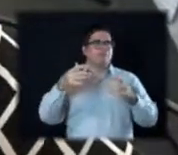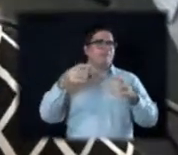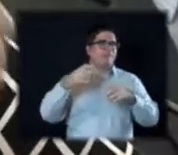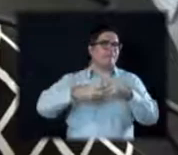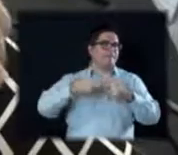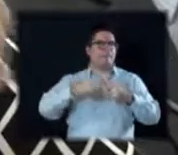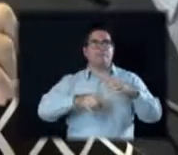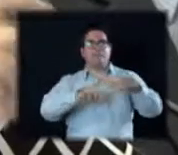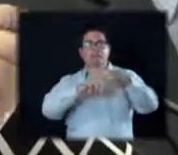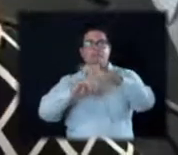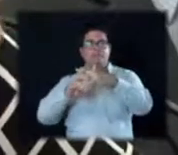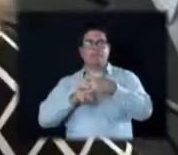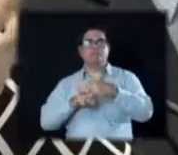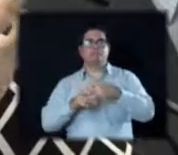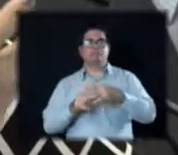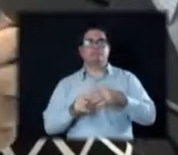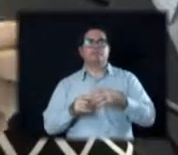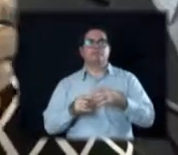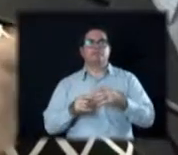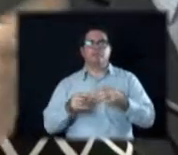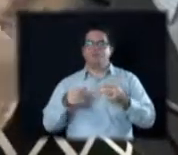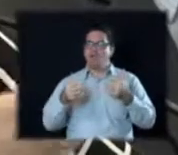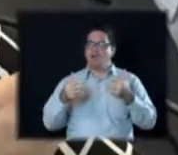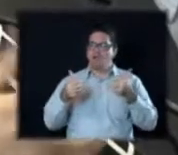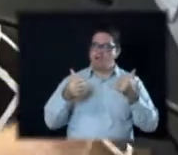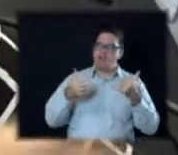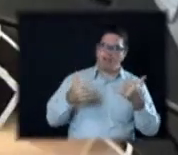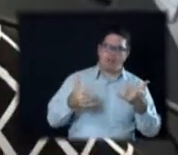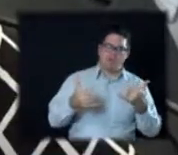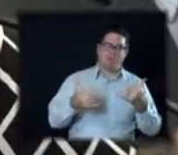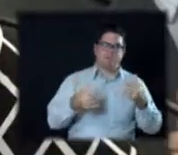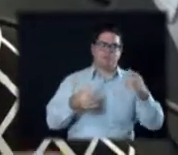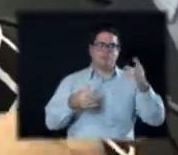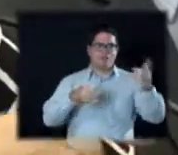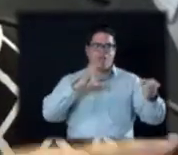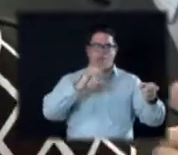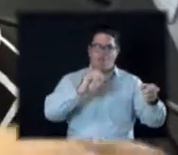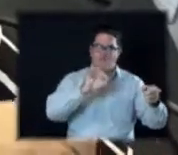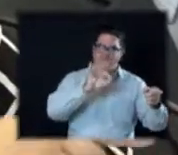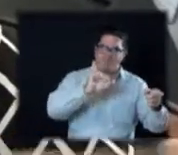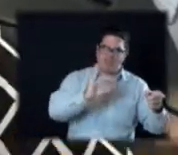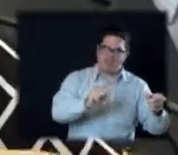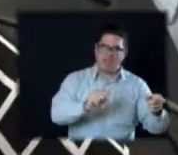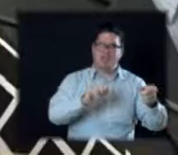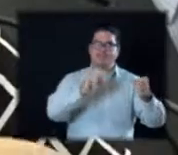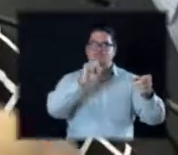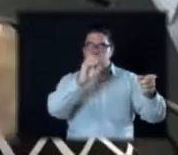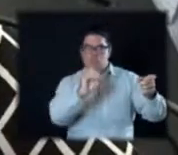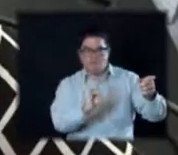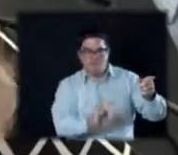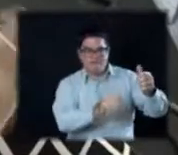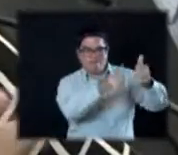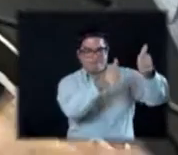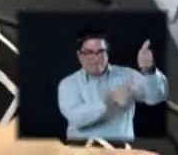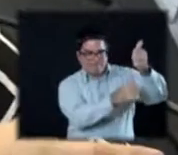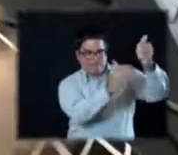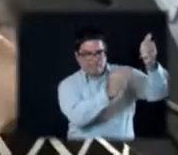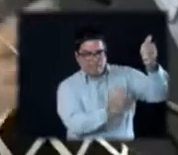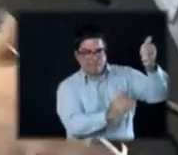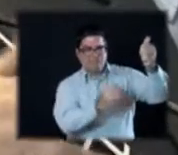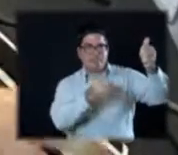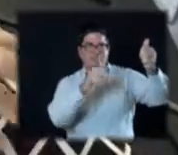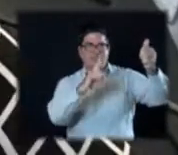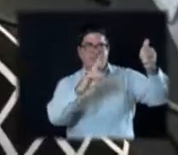70. Y aún un solo tipo de deuda podría ser tan diferente. Tenemos COFINA Senior, COFINA Sub.